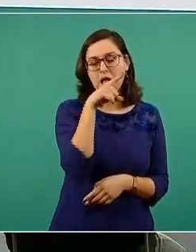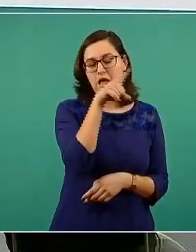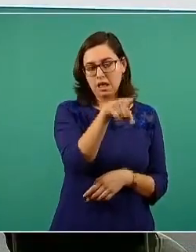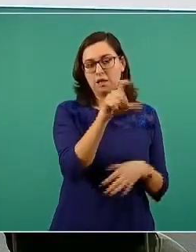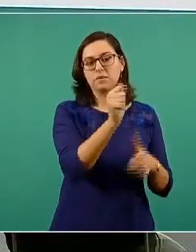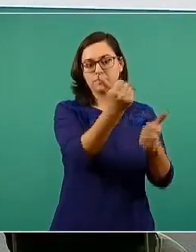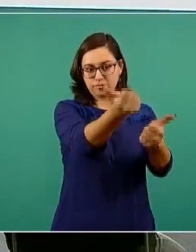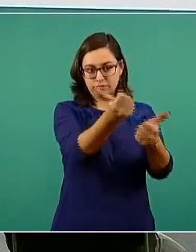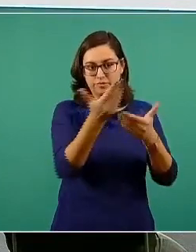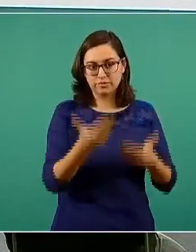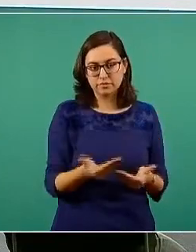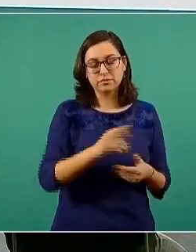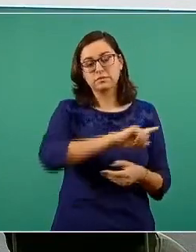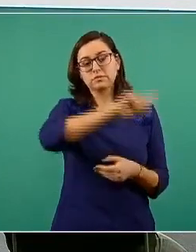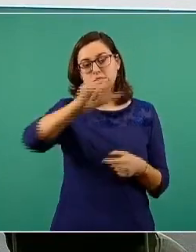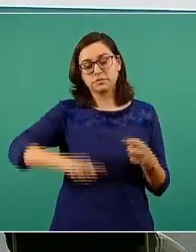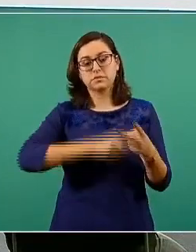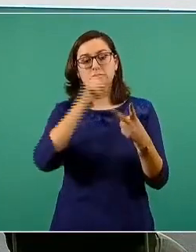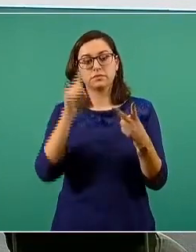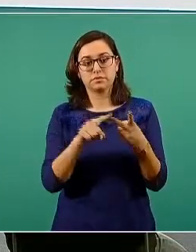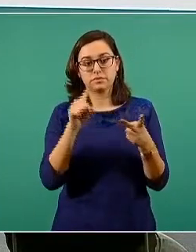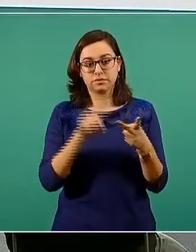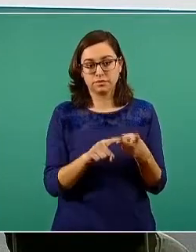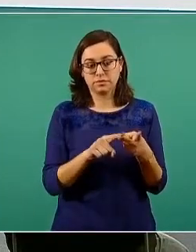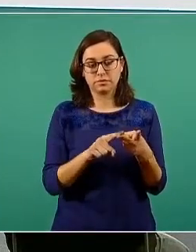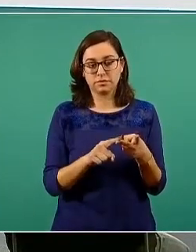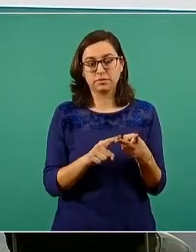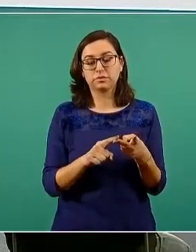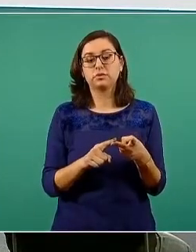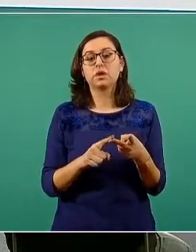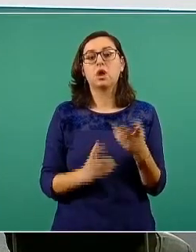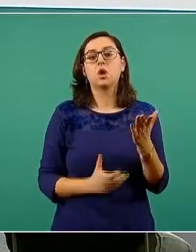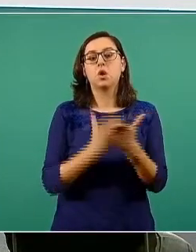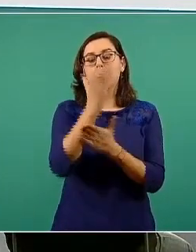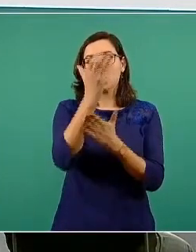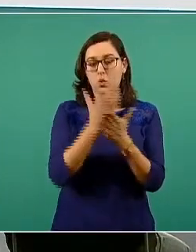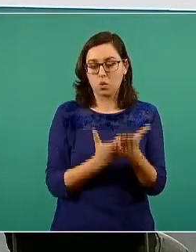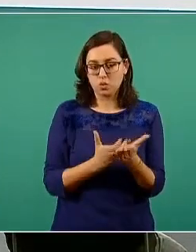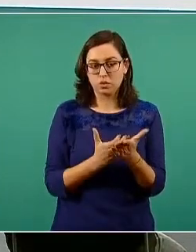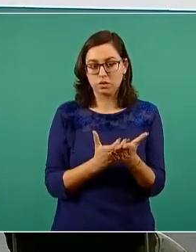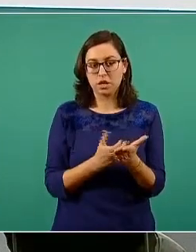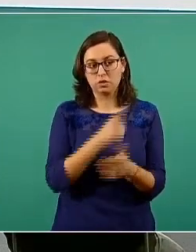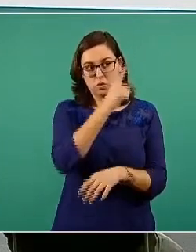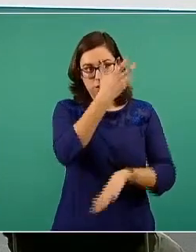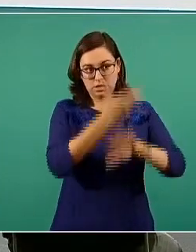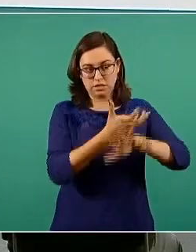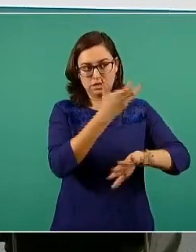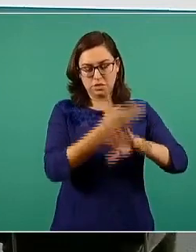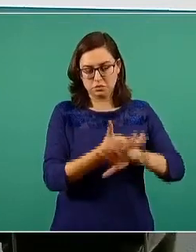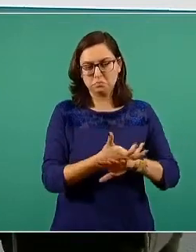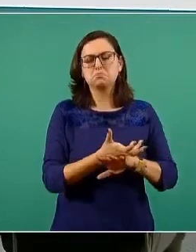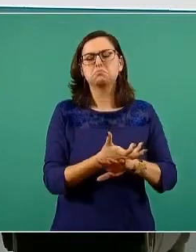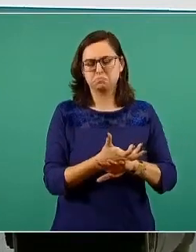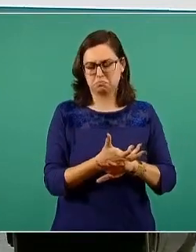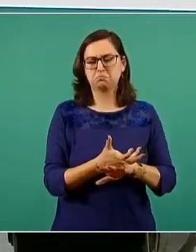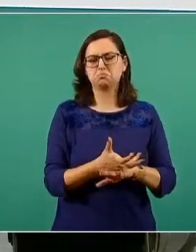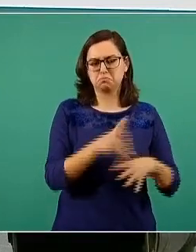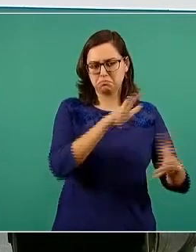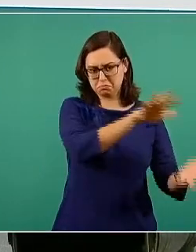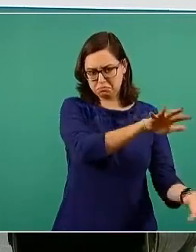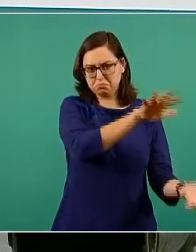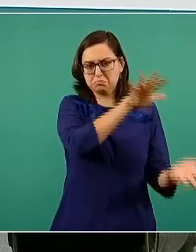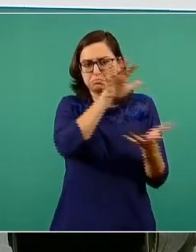que utilizamos. Después tuvimos un anticipo de nuestro contrato que generosamente el gobierno de Estados Unidos destinó para